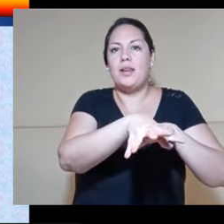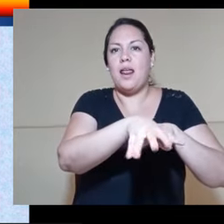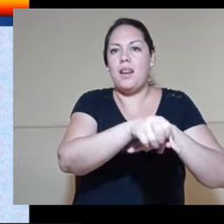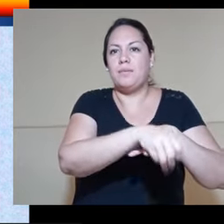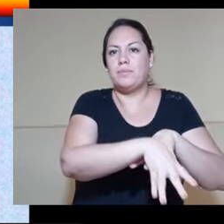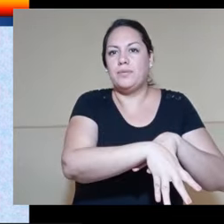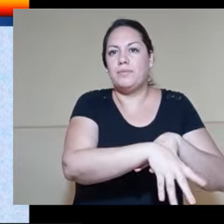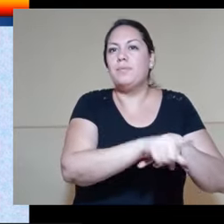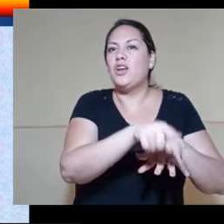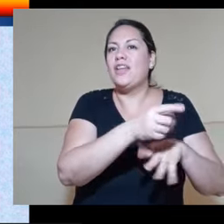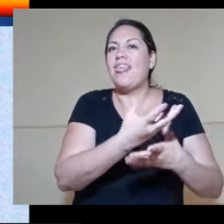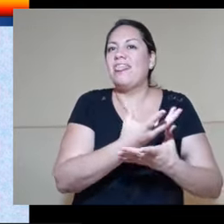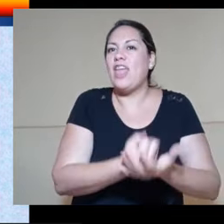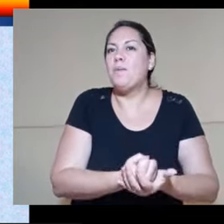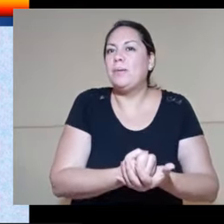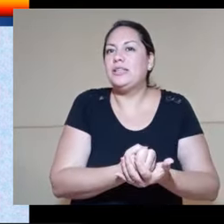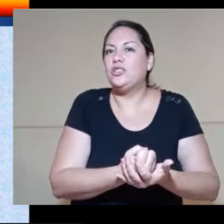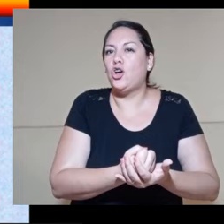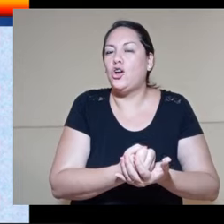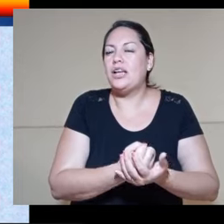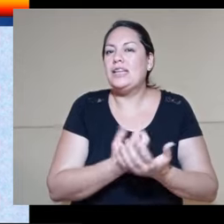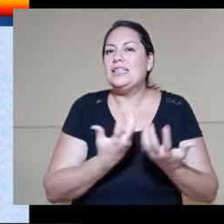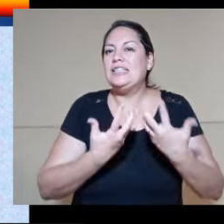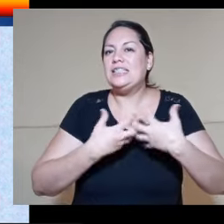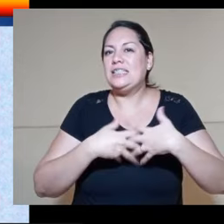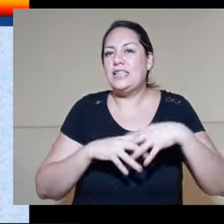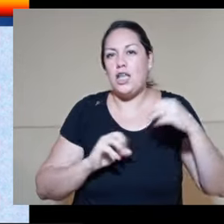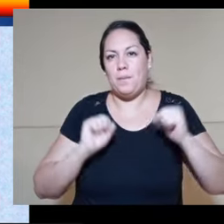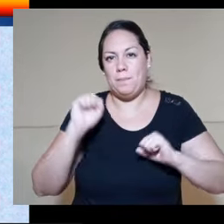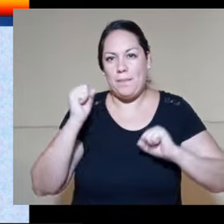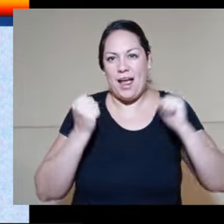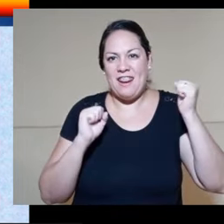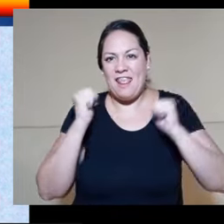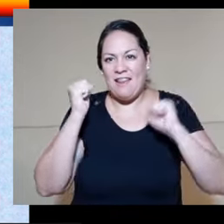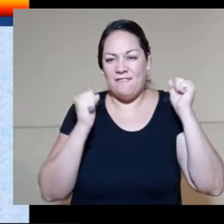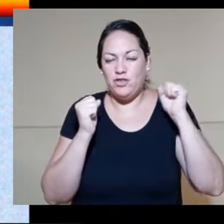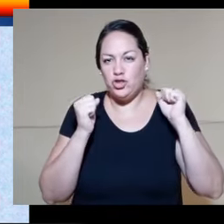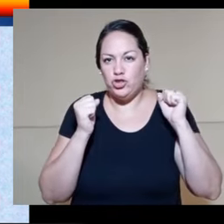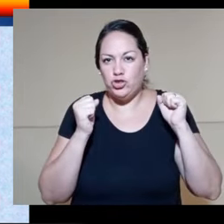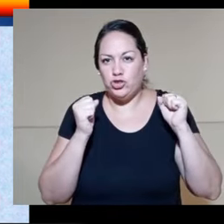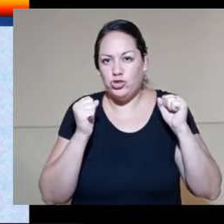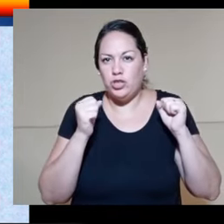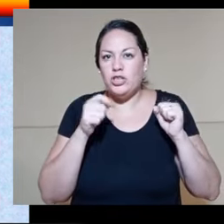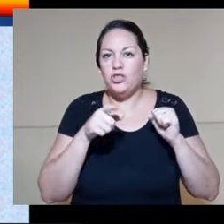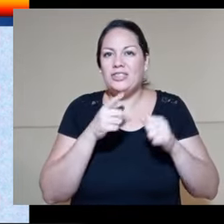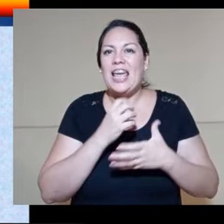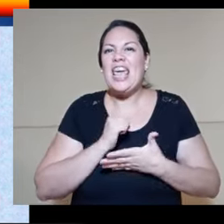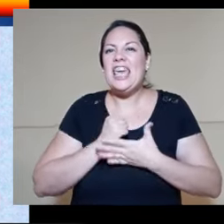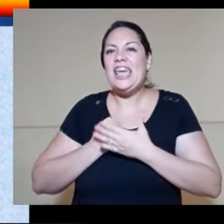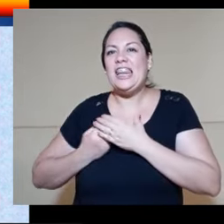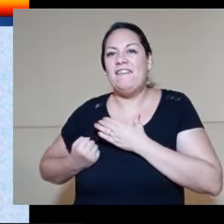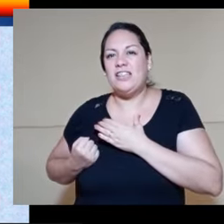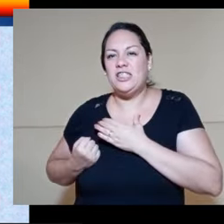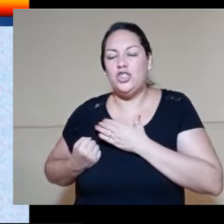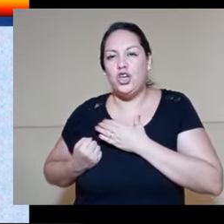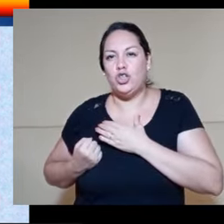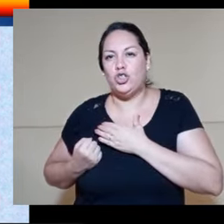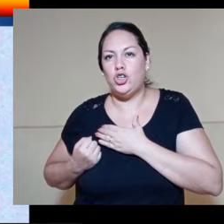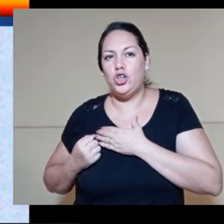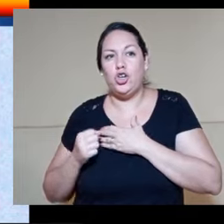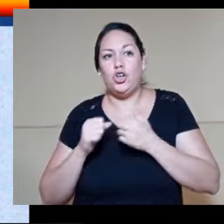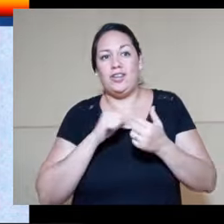los terminales sinápticos. Y el GABA es un depresor del sistema nervioso, es un neurotransmisor que